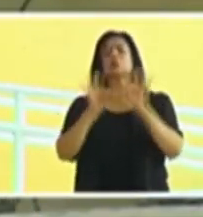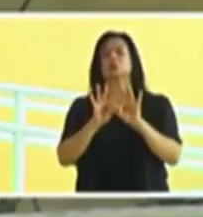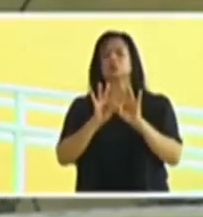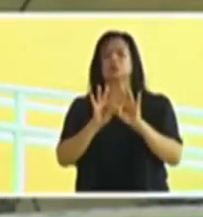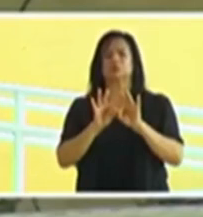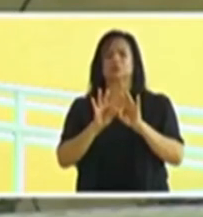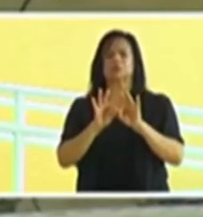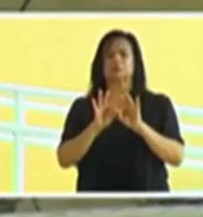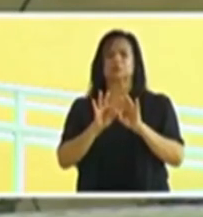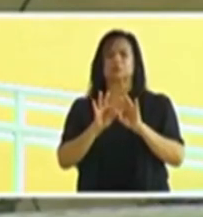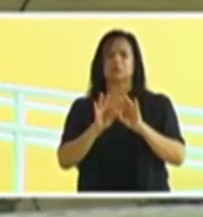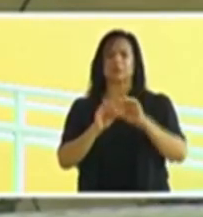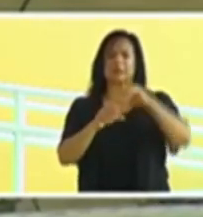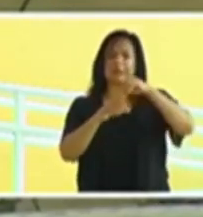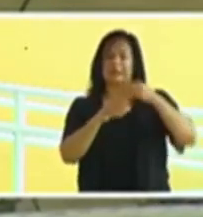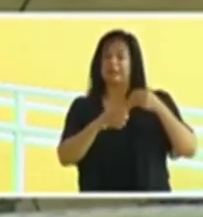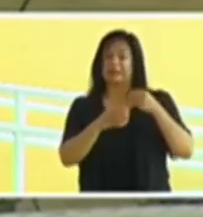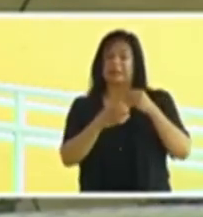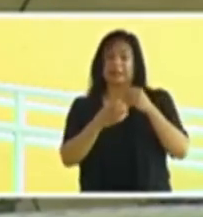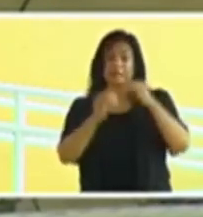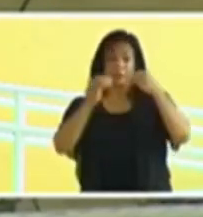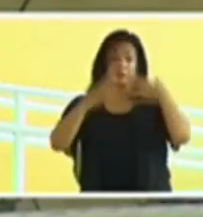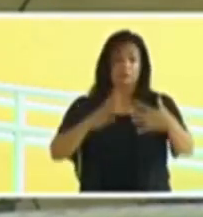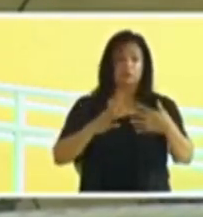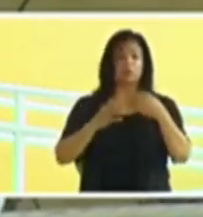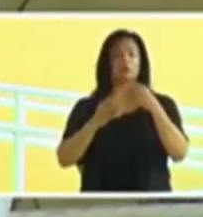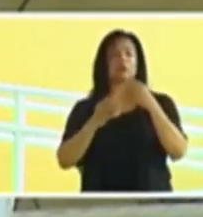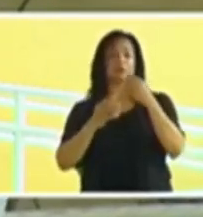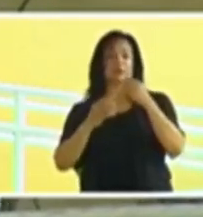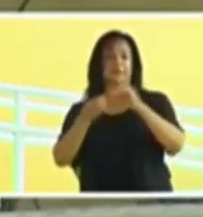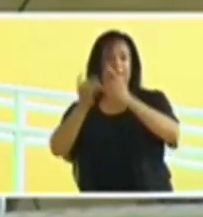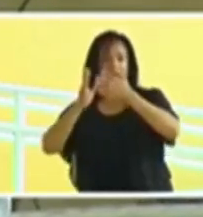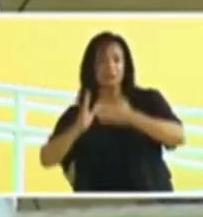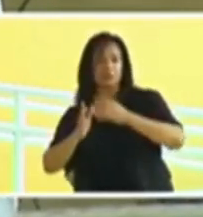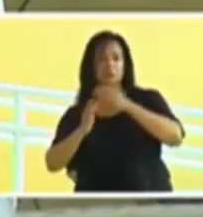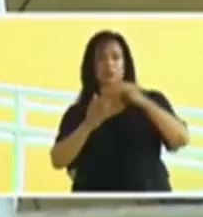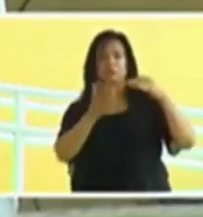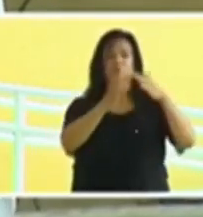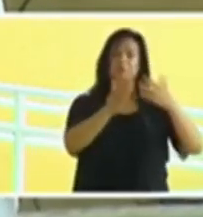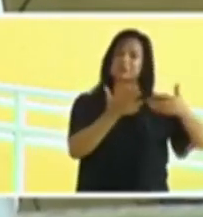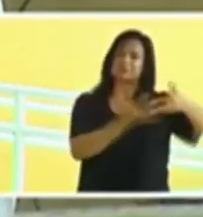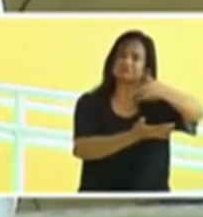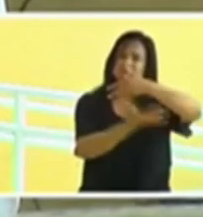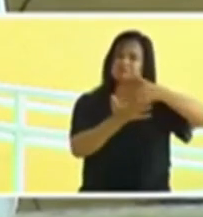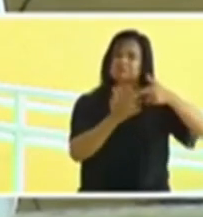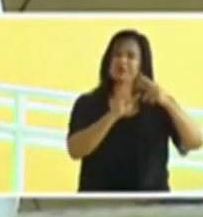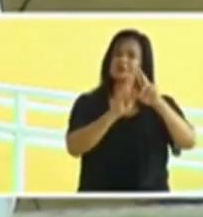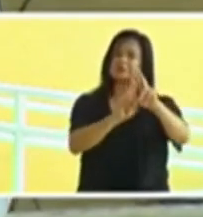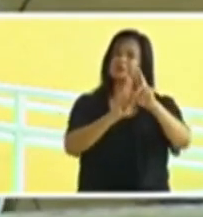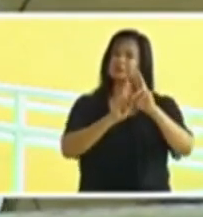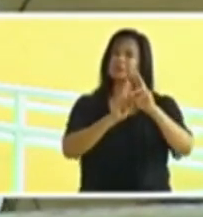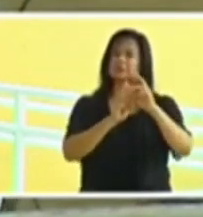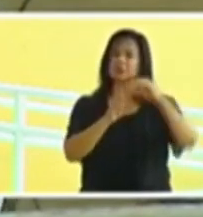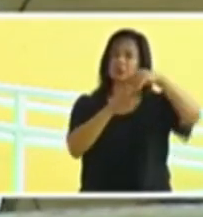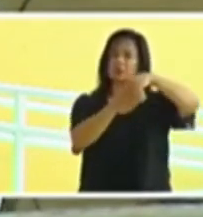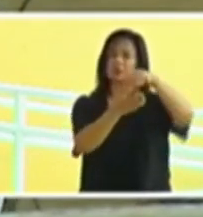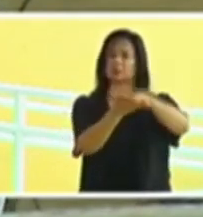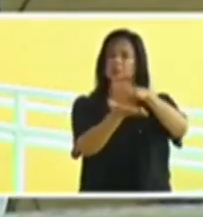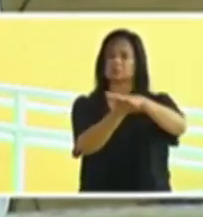las relaciones de nuestros docentes, de nuestros directivos, con nuestros alumnos y alumnas en los centros